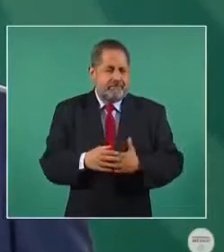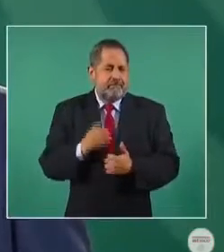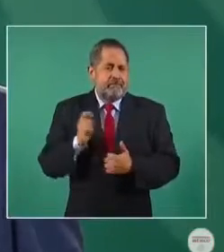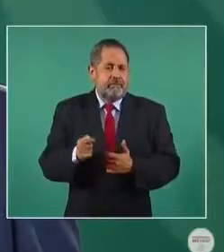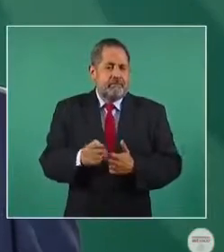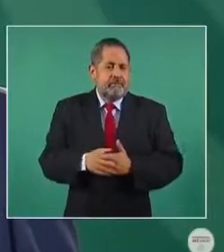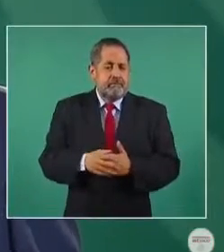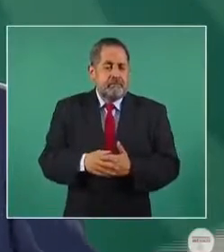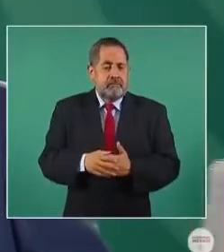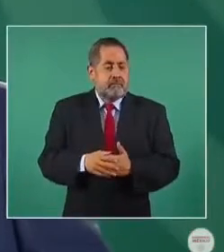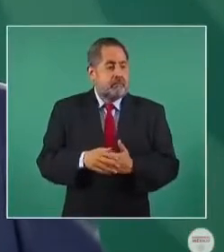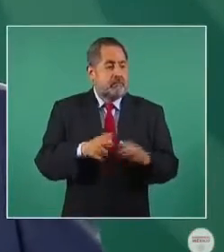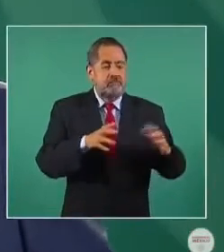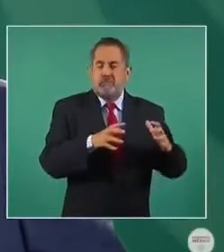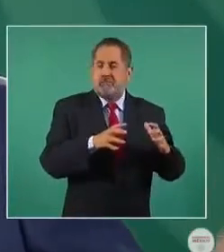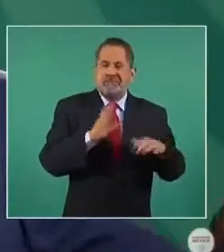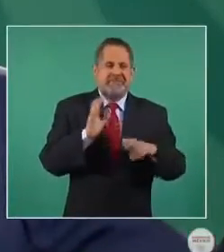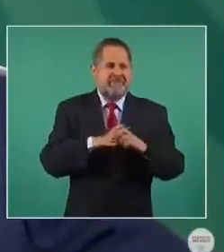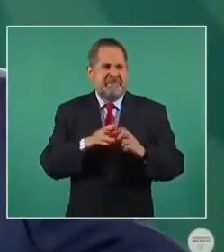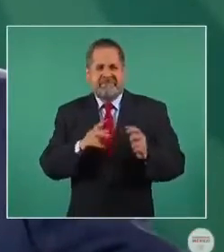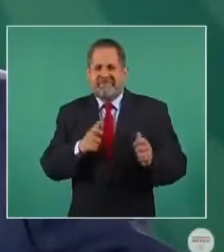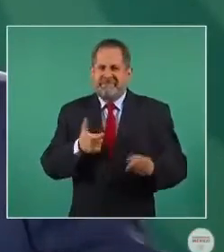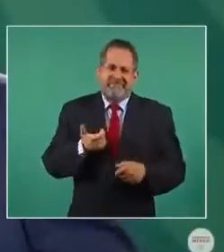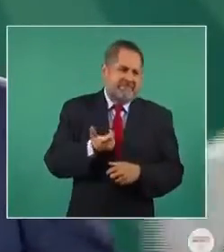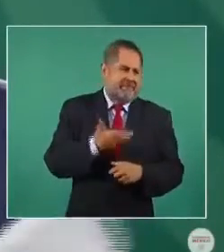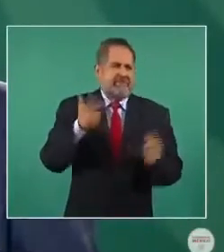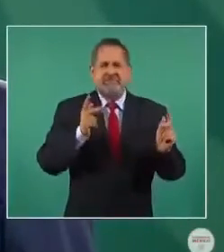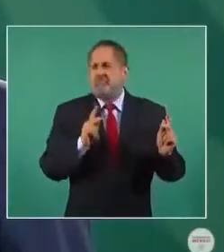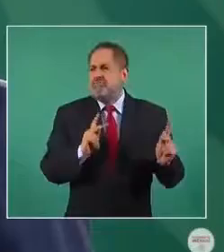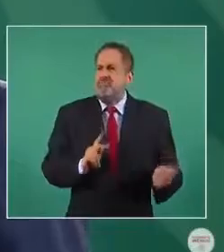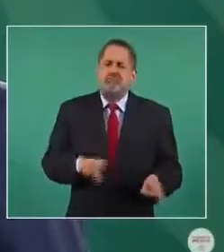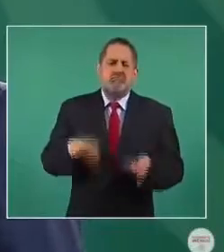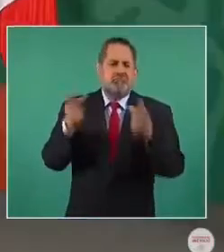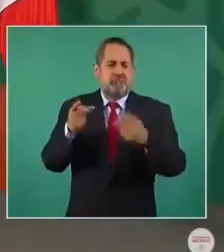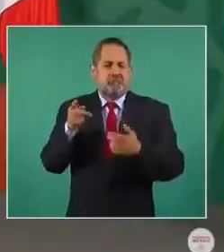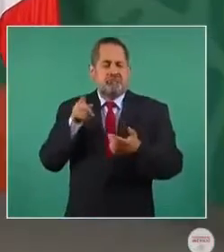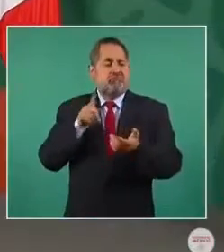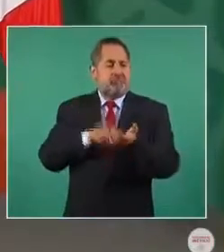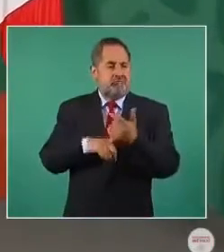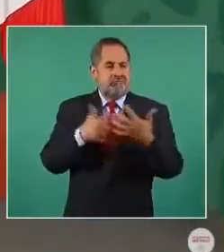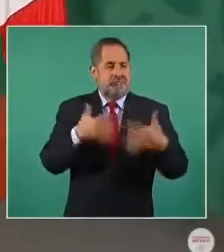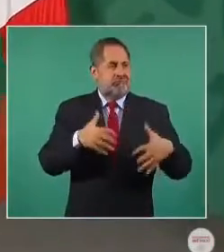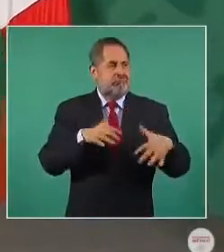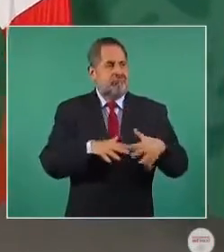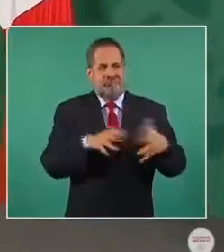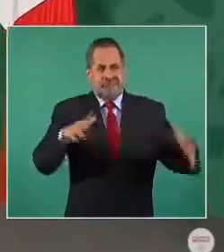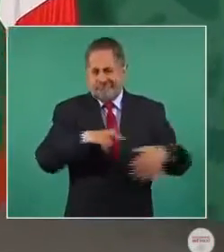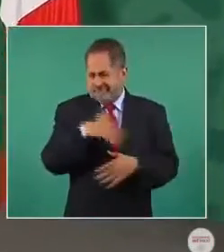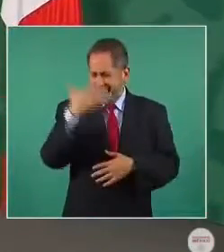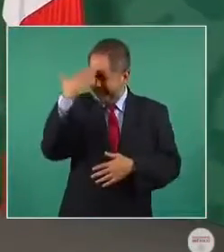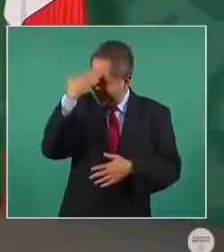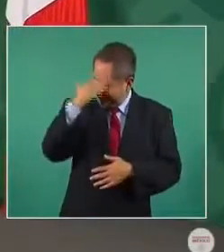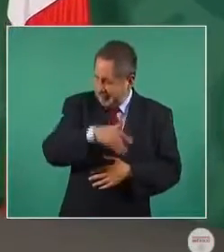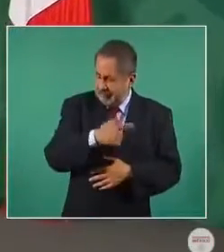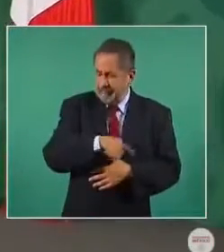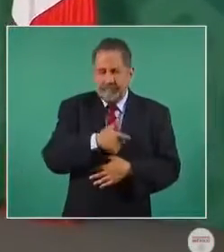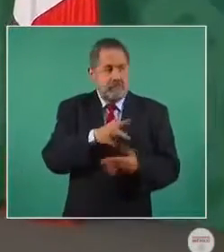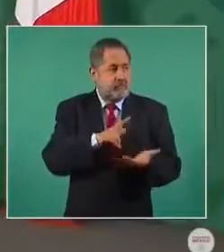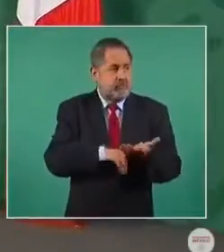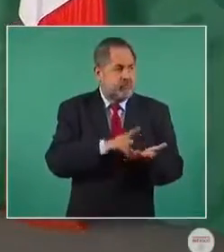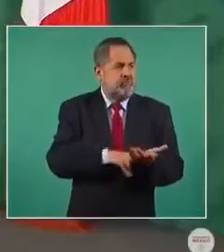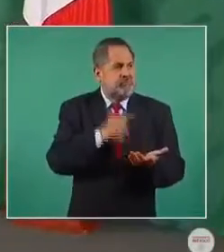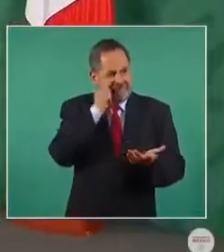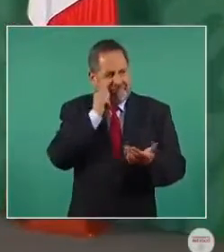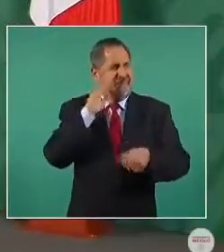que vendió a sobreprecio esa planta, lo sabe perfectamente,